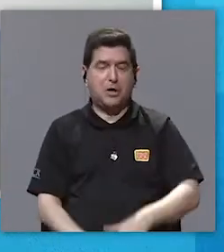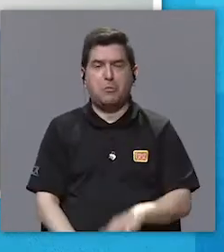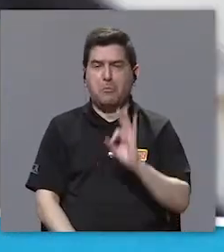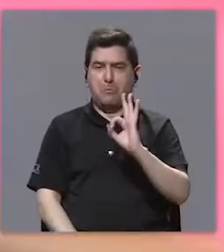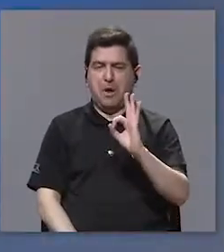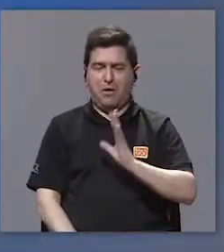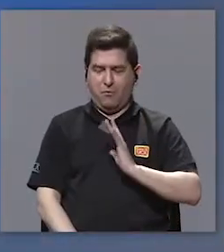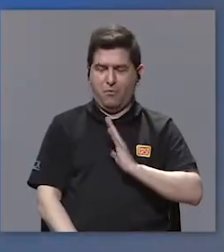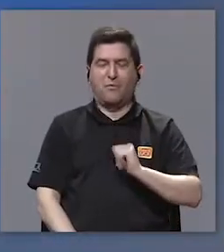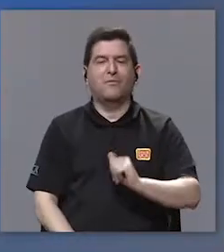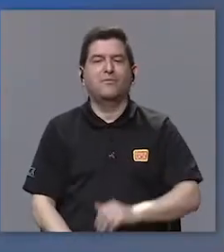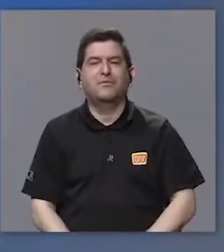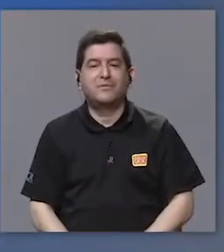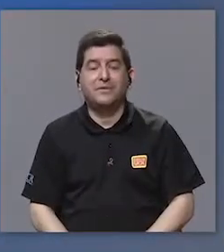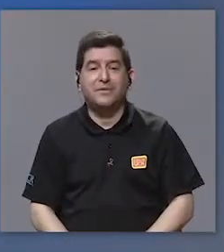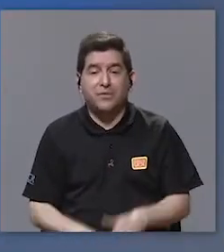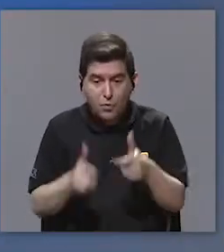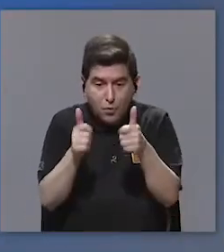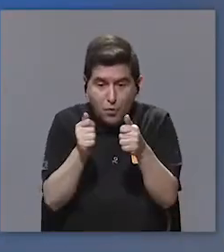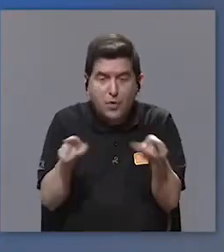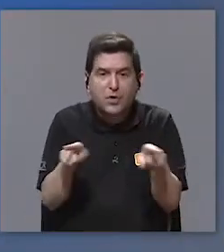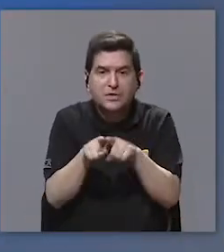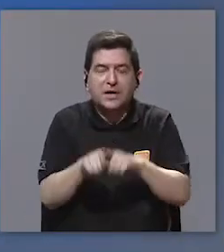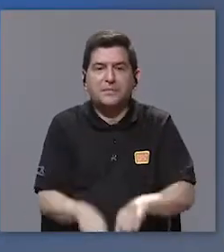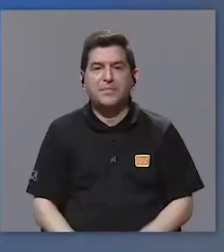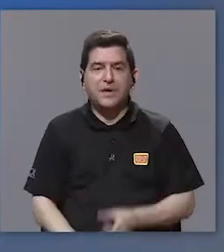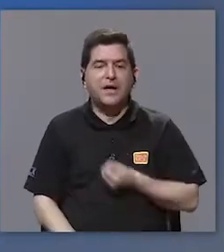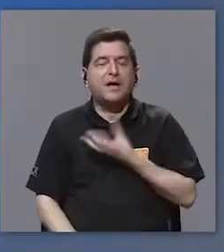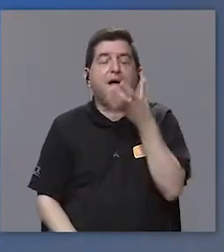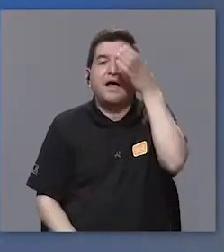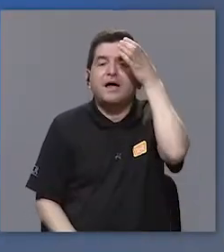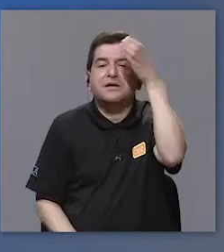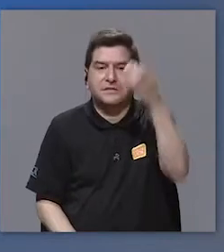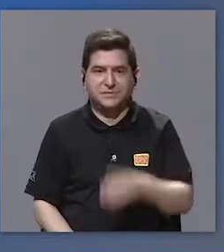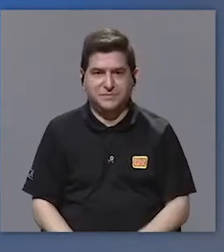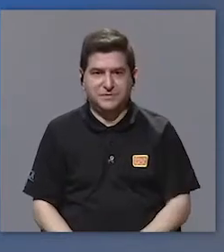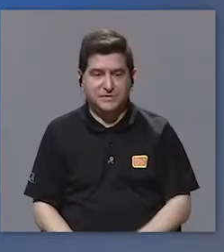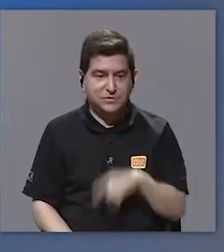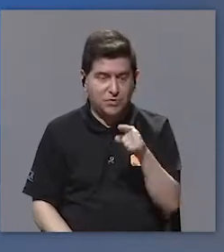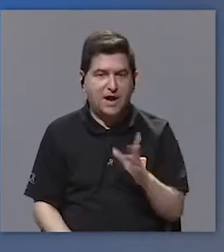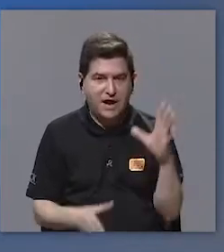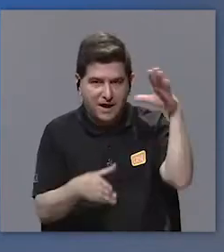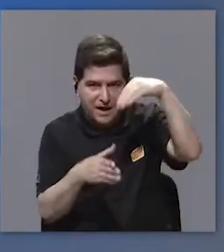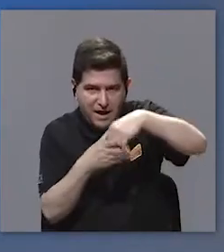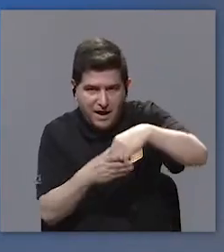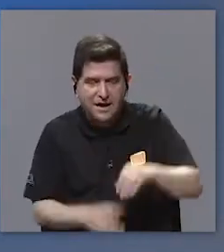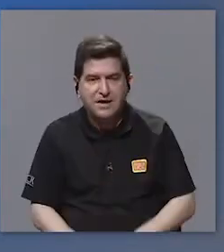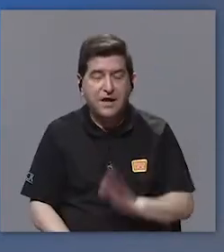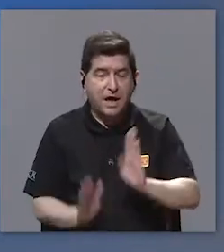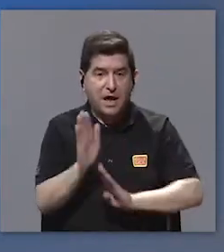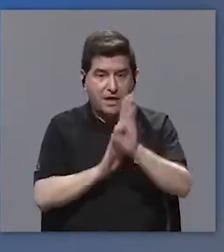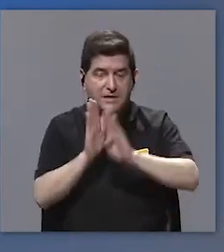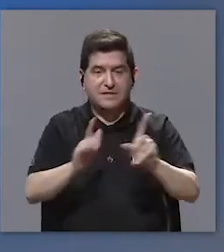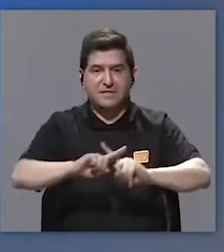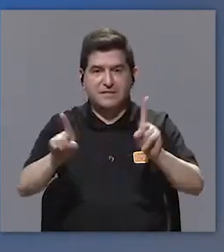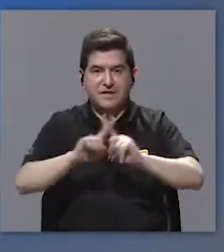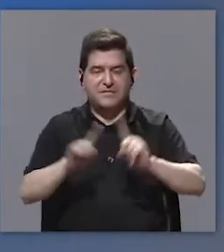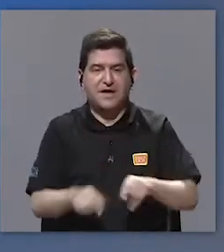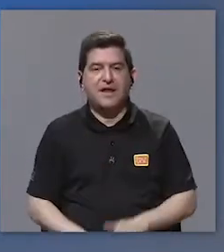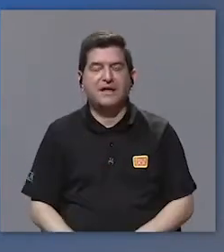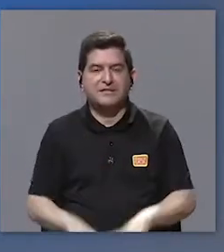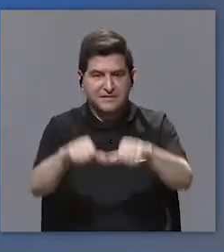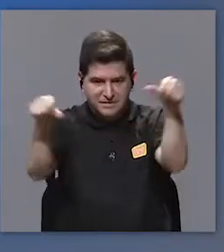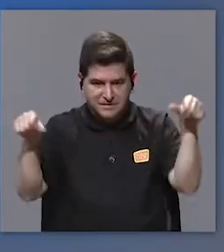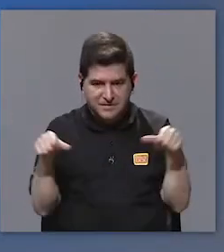entonces además los videojuegos son una expresión cultural en la que se involucran durante su desarrollo distintas disciplinas